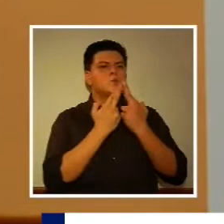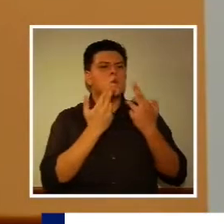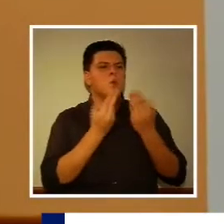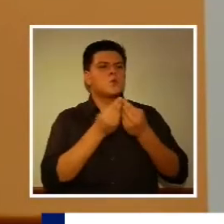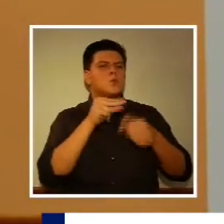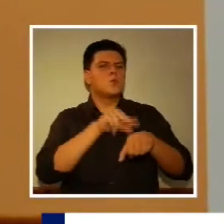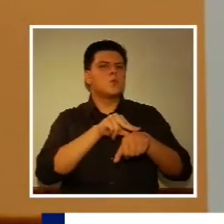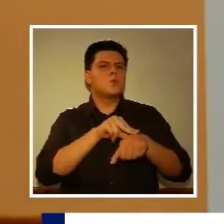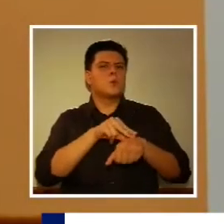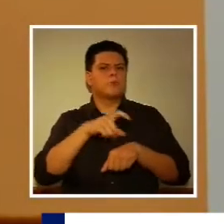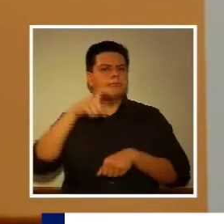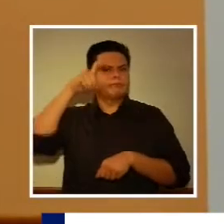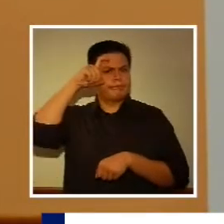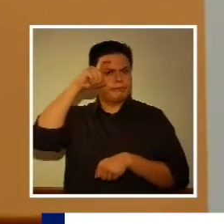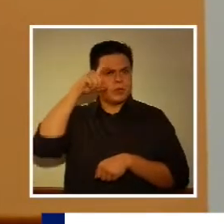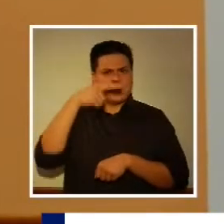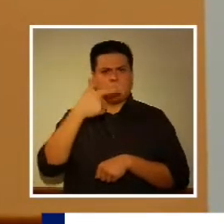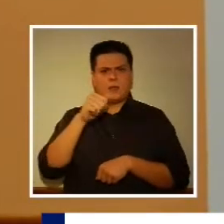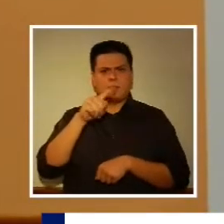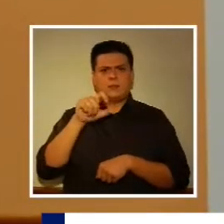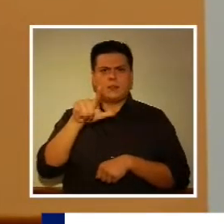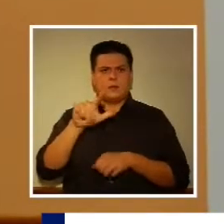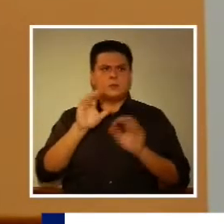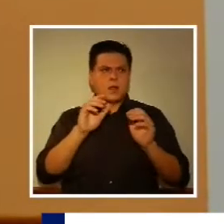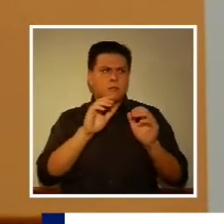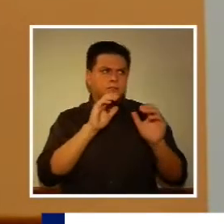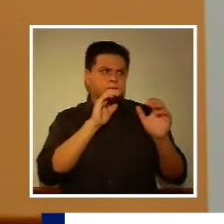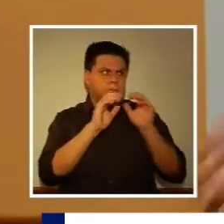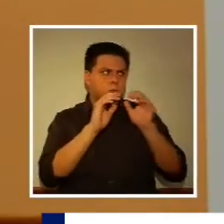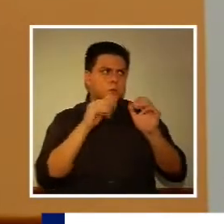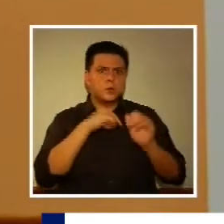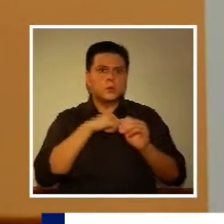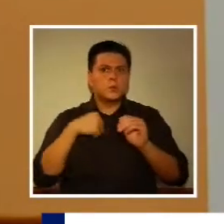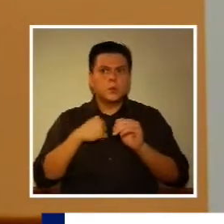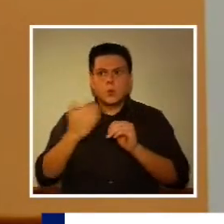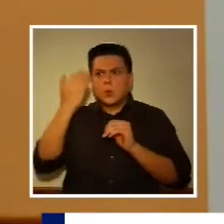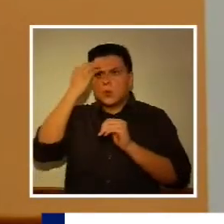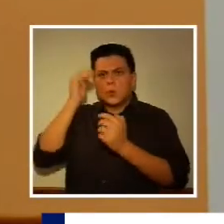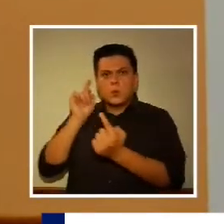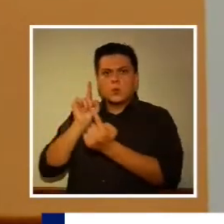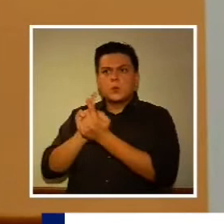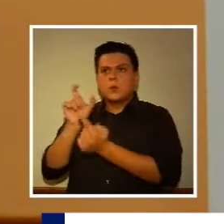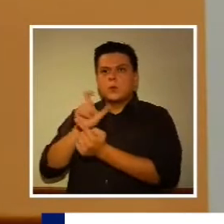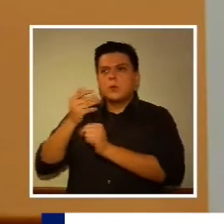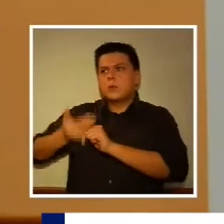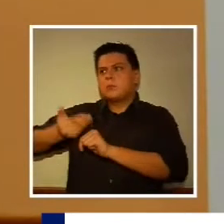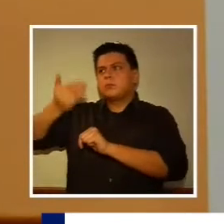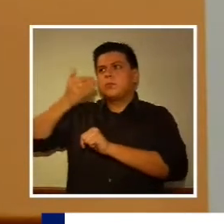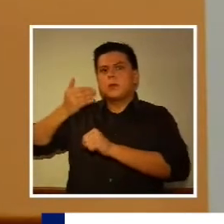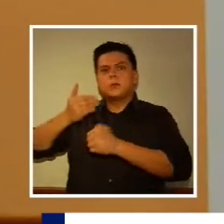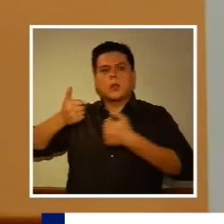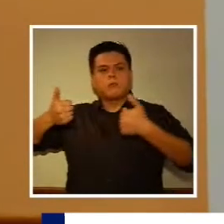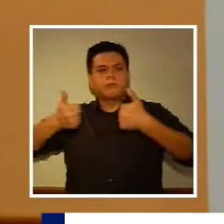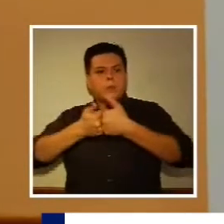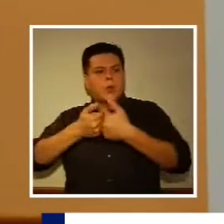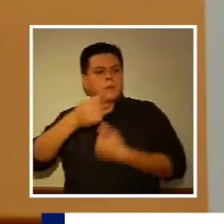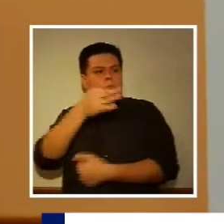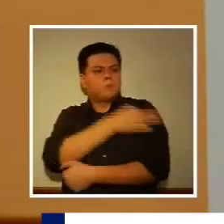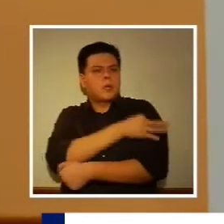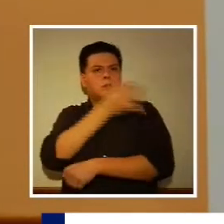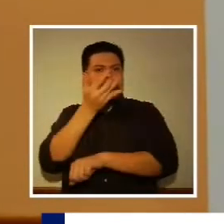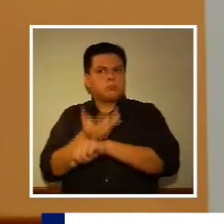comunicación. Nos conocimos desde el proyecto de vacunación transfronteriza. Está muy